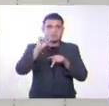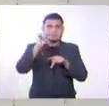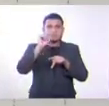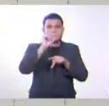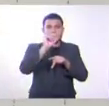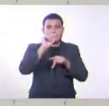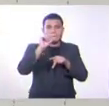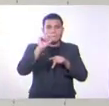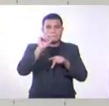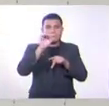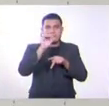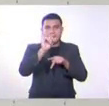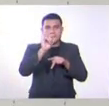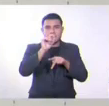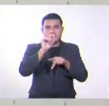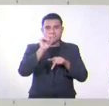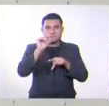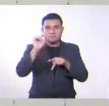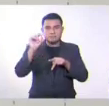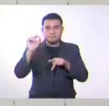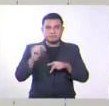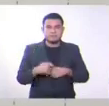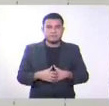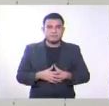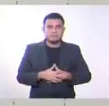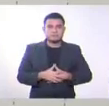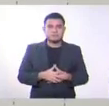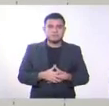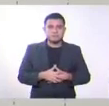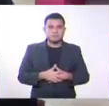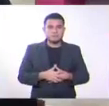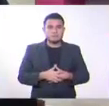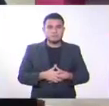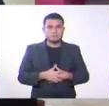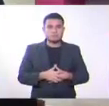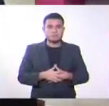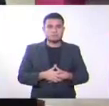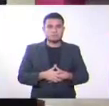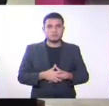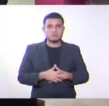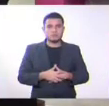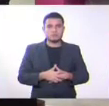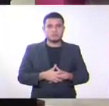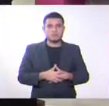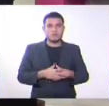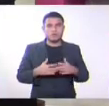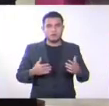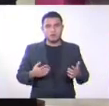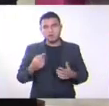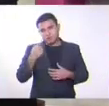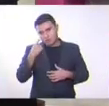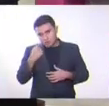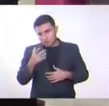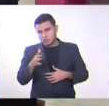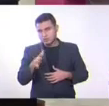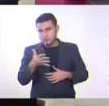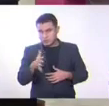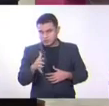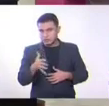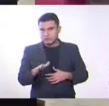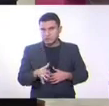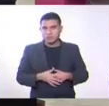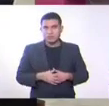se encuentra aquí. En Y. Ujú. Ahora sí, ya le veo un poco de forma. ¿Y ustedes en